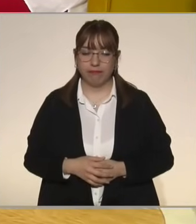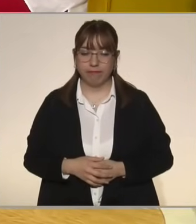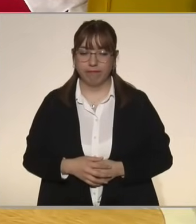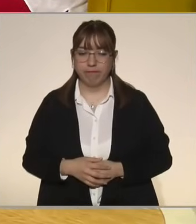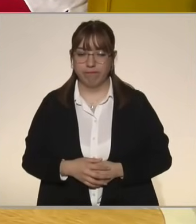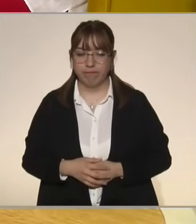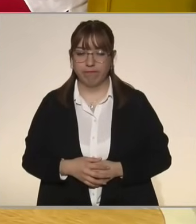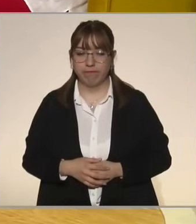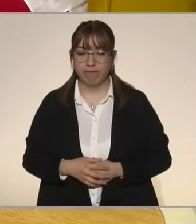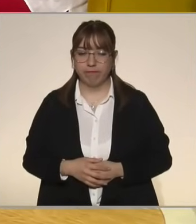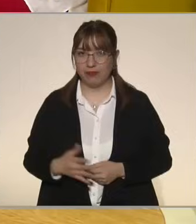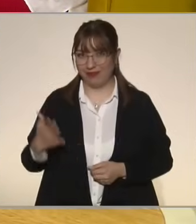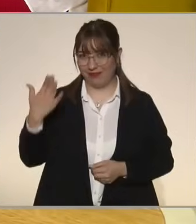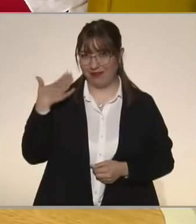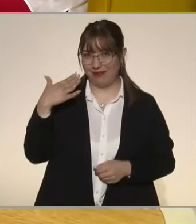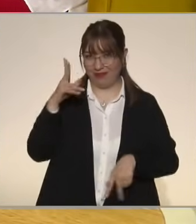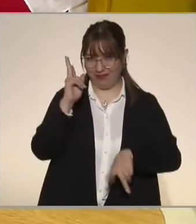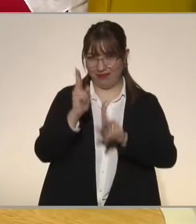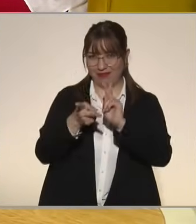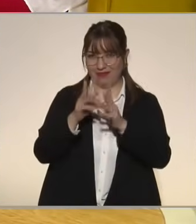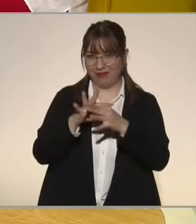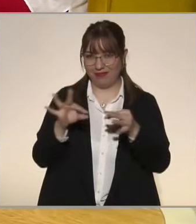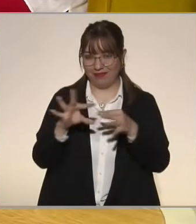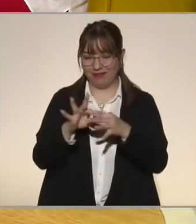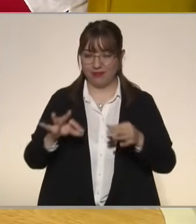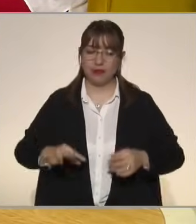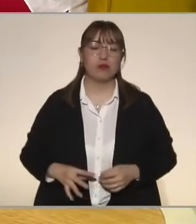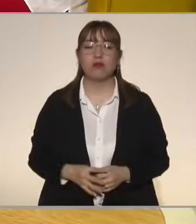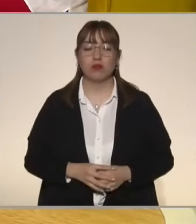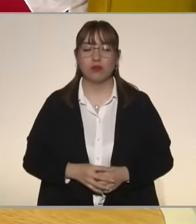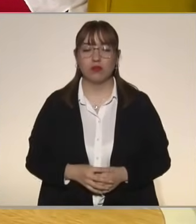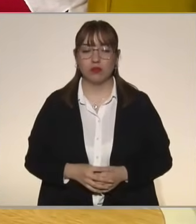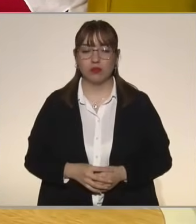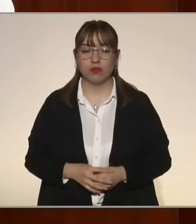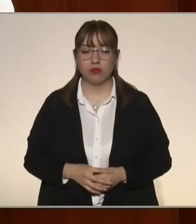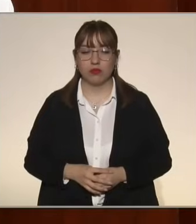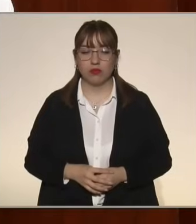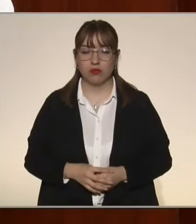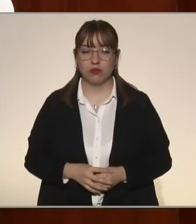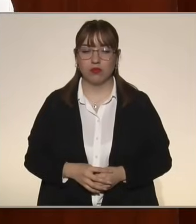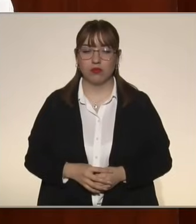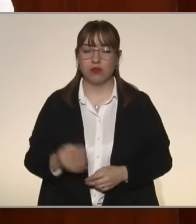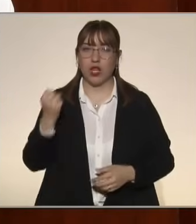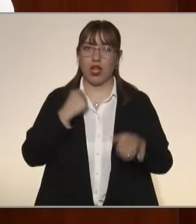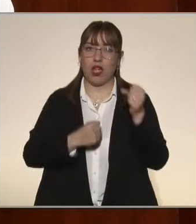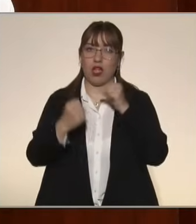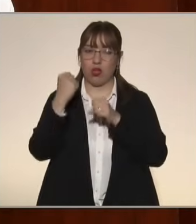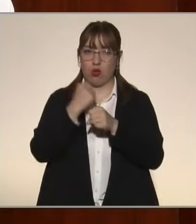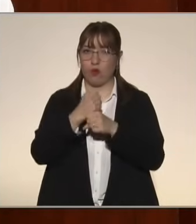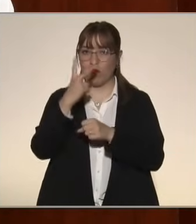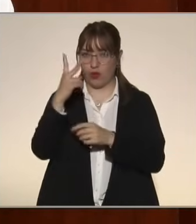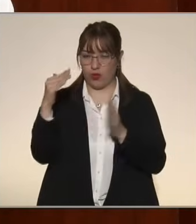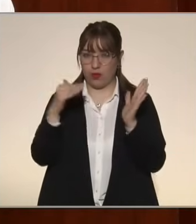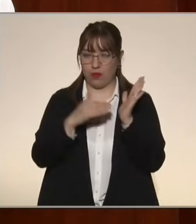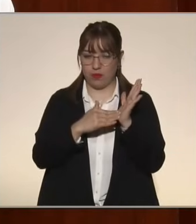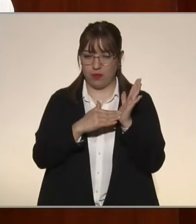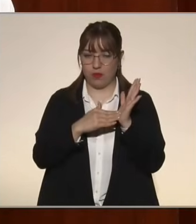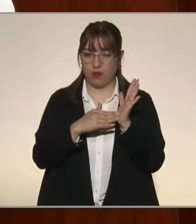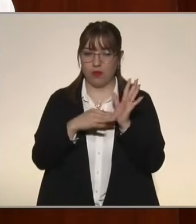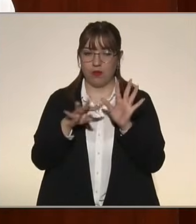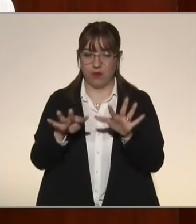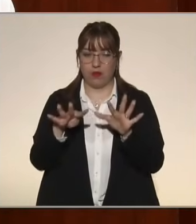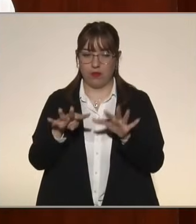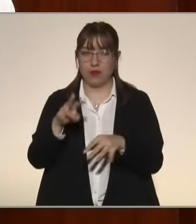una de las cosas que nos estaban platicando y que mencionó Cintia. En el 2019, el 25 de diciembre